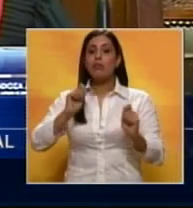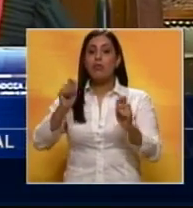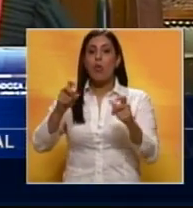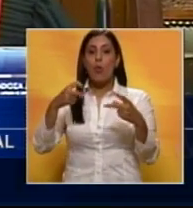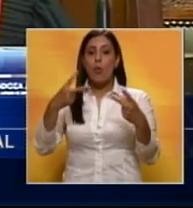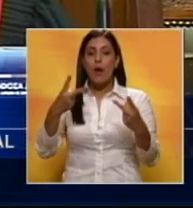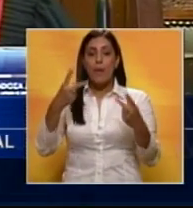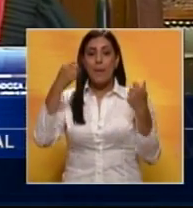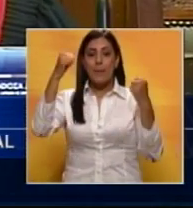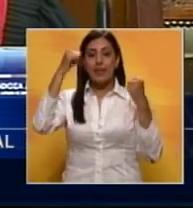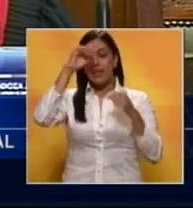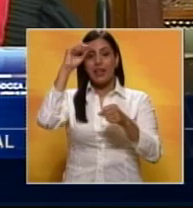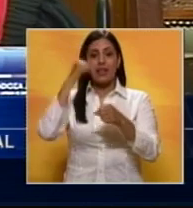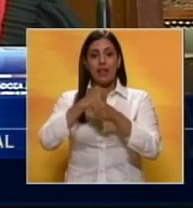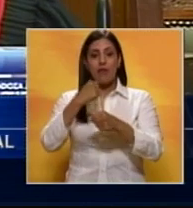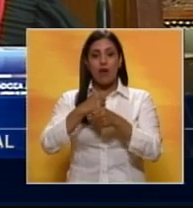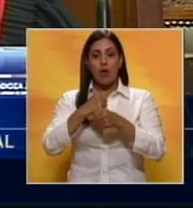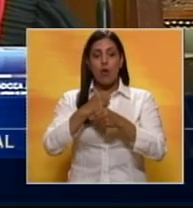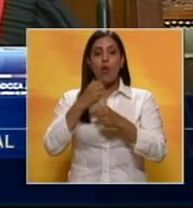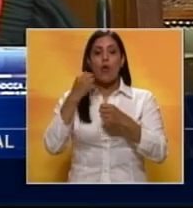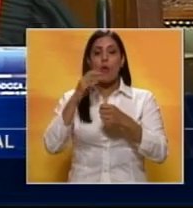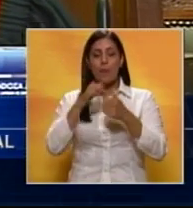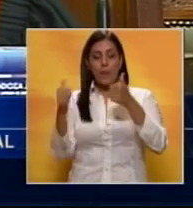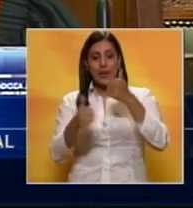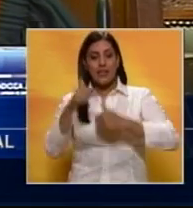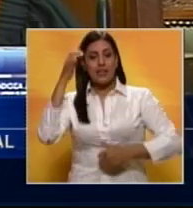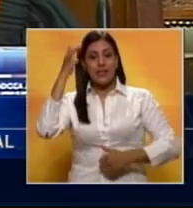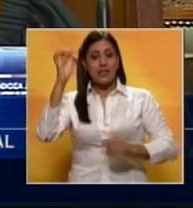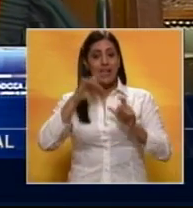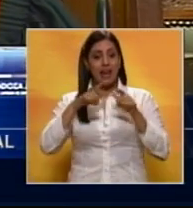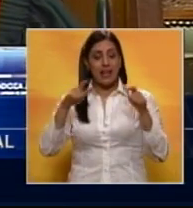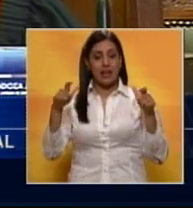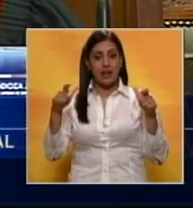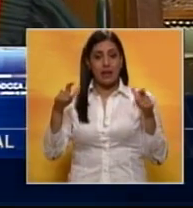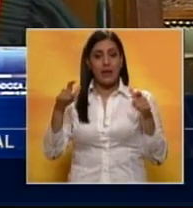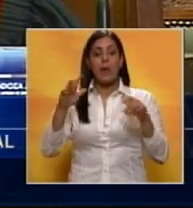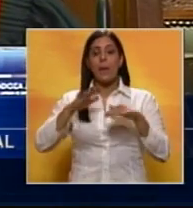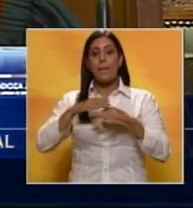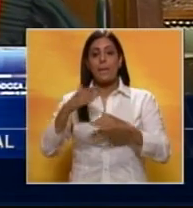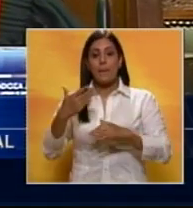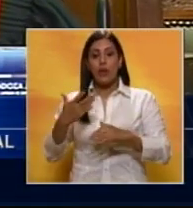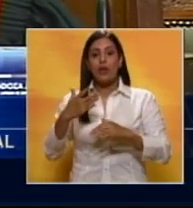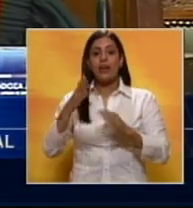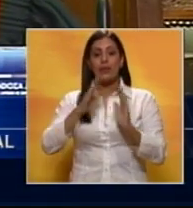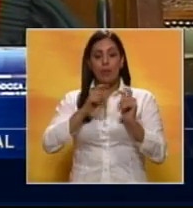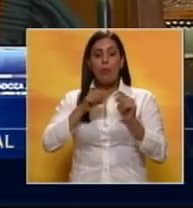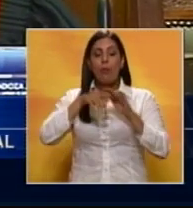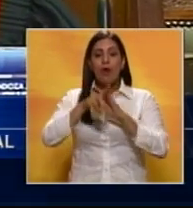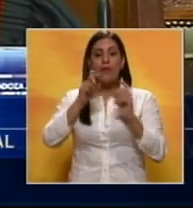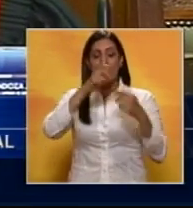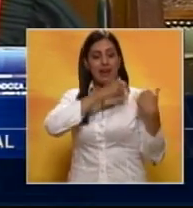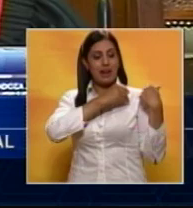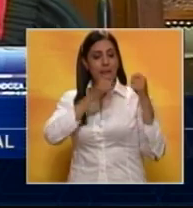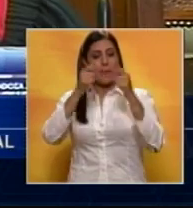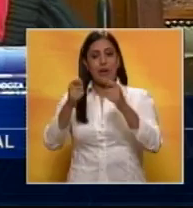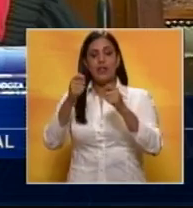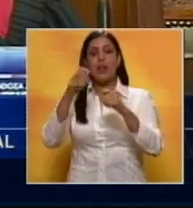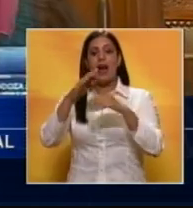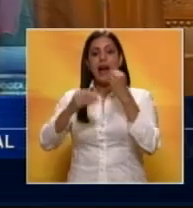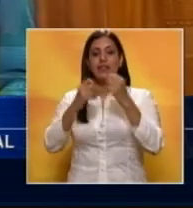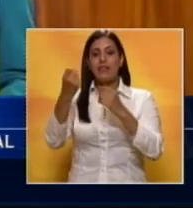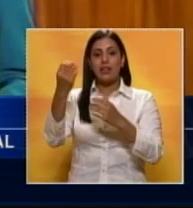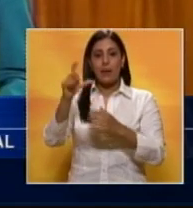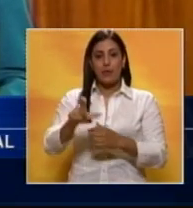designó para ejercer las funciones de vicefiscal general de la República en virtud de la vacante del cargo